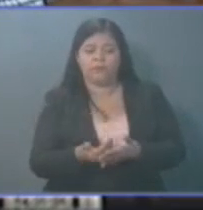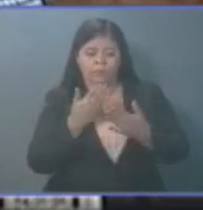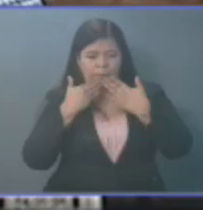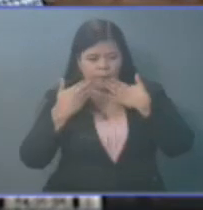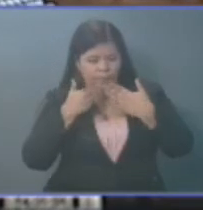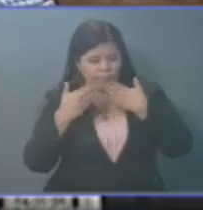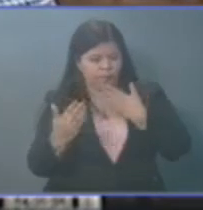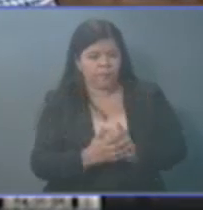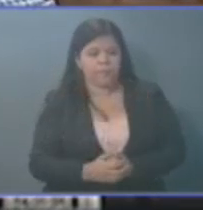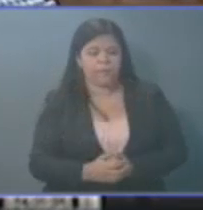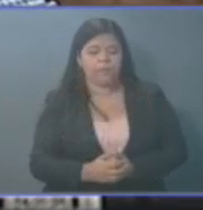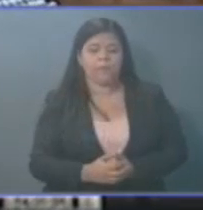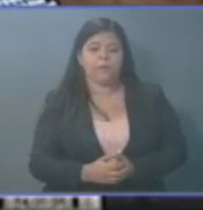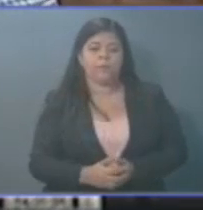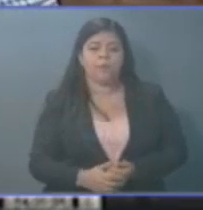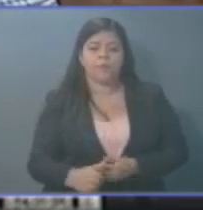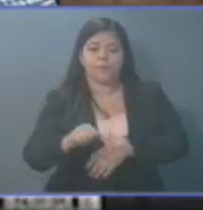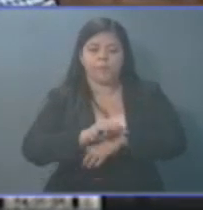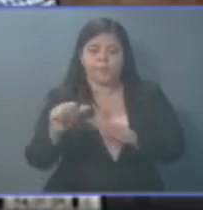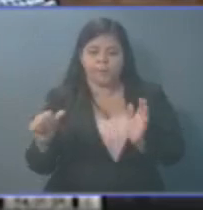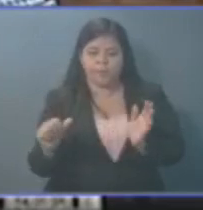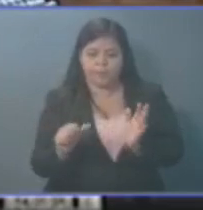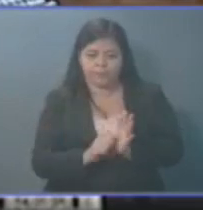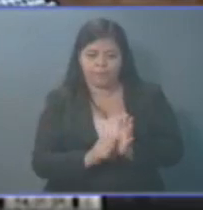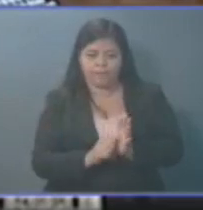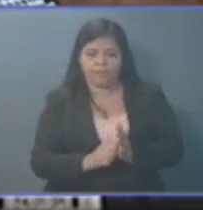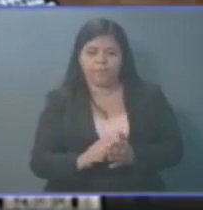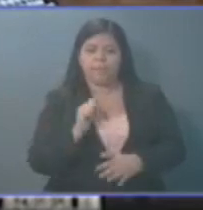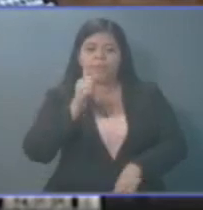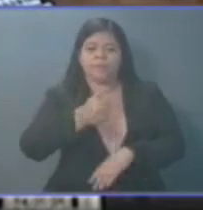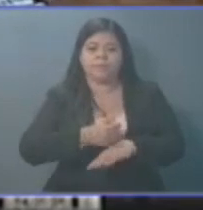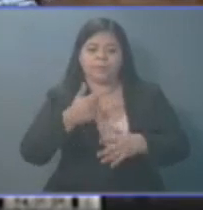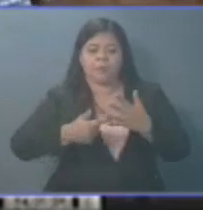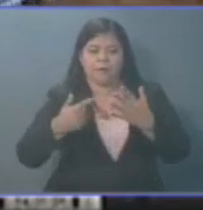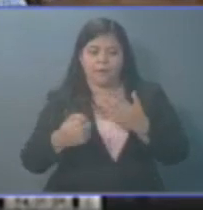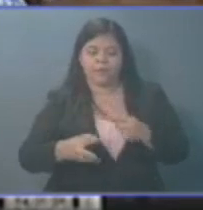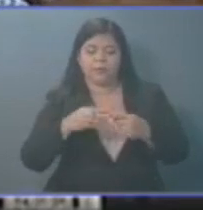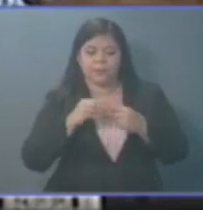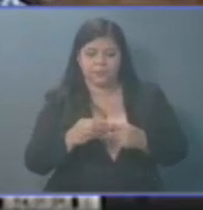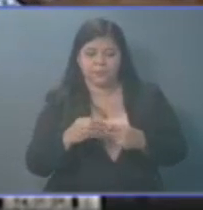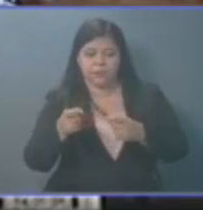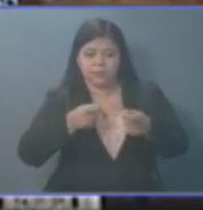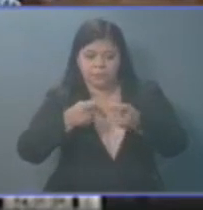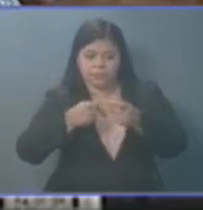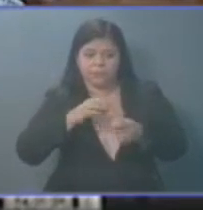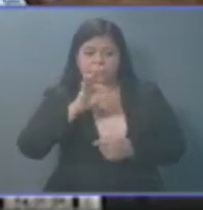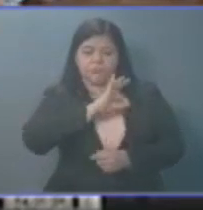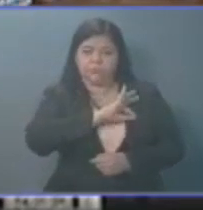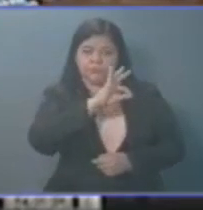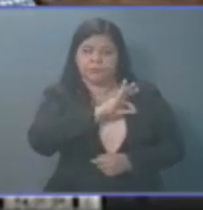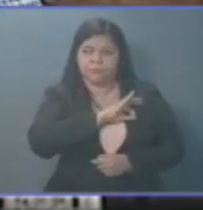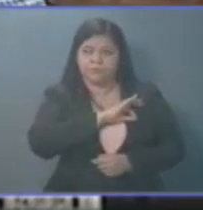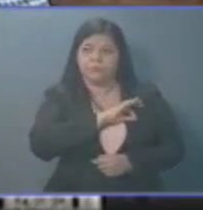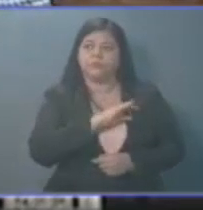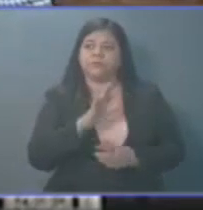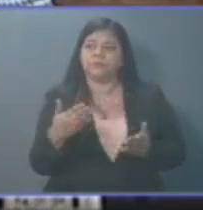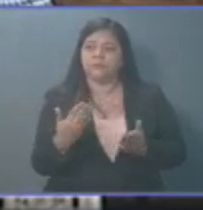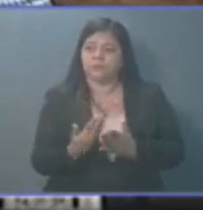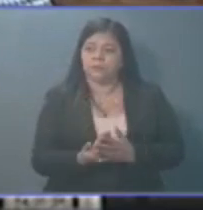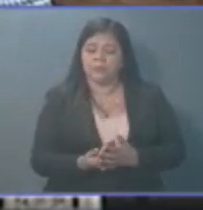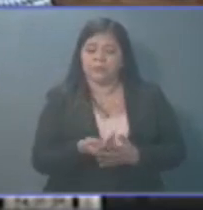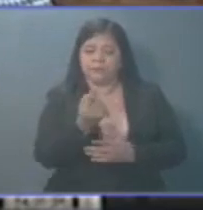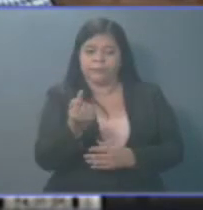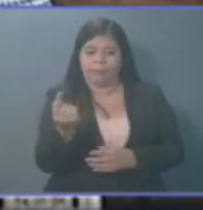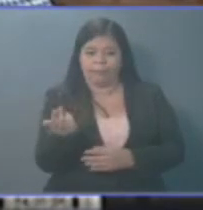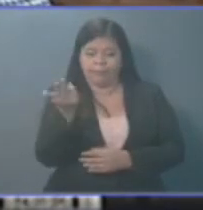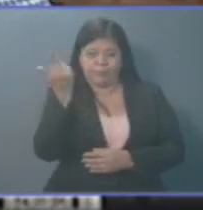antecedentes que la Asamblea Legislativa emitió la ley especial para regular los beneficios y prestaciones sociales de los